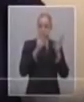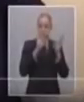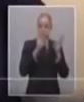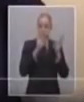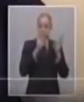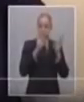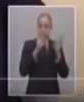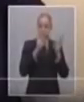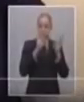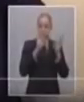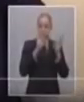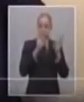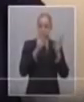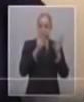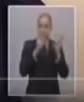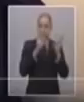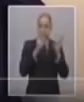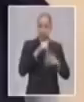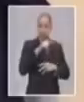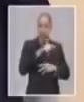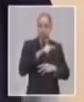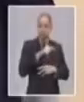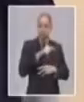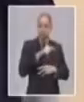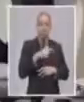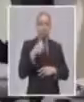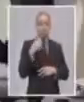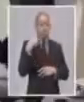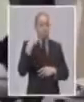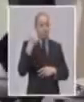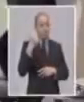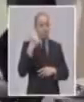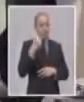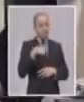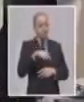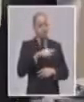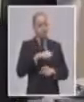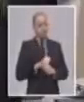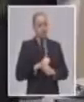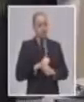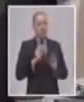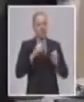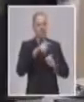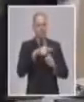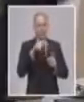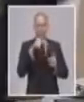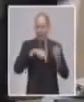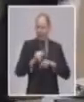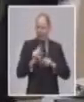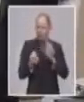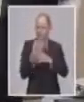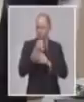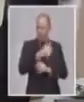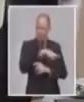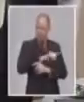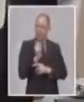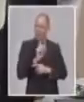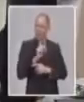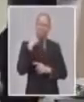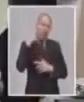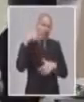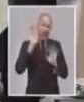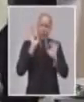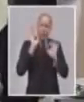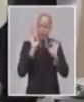muy bien por ese señor. Deja ver qué más dice. Eso no es nuevo, pudiéramos decir. Sí, siempre ha habido empresas dedicadas a